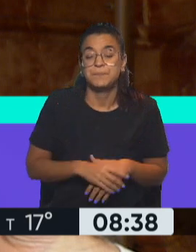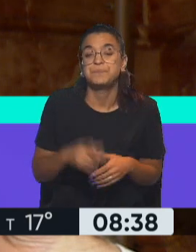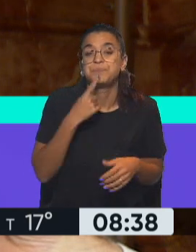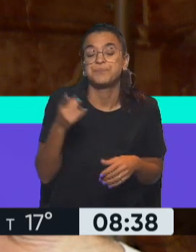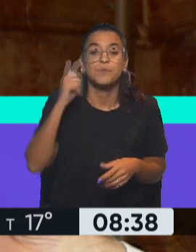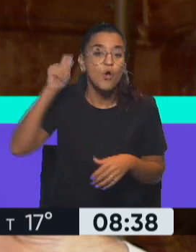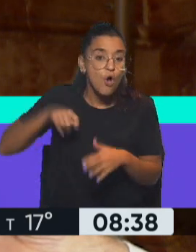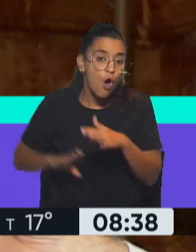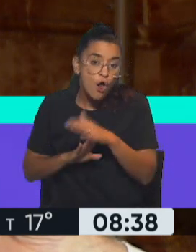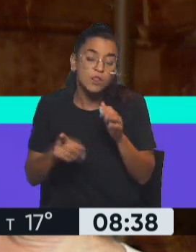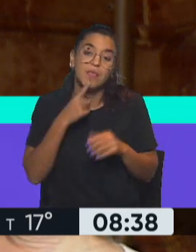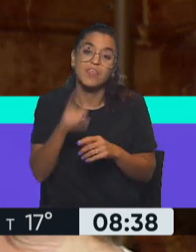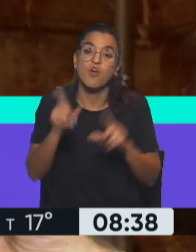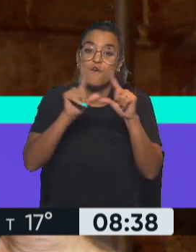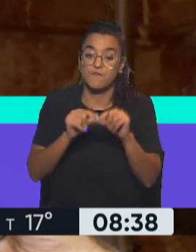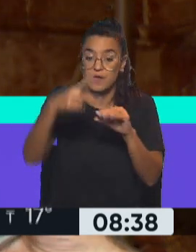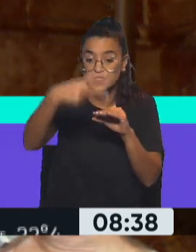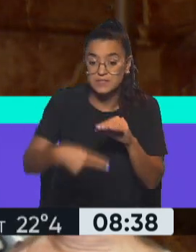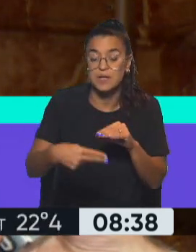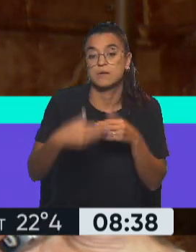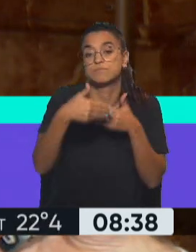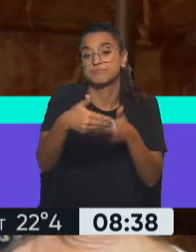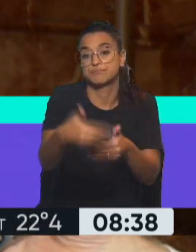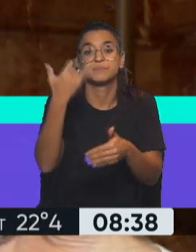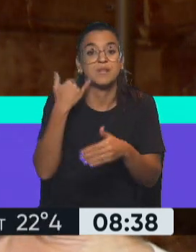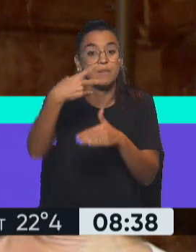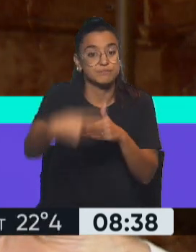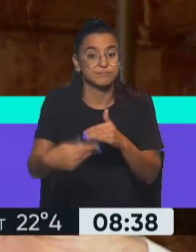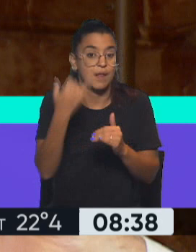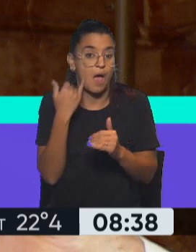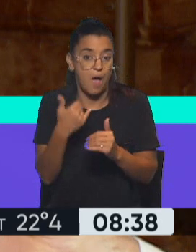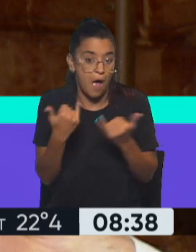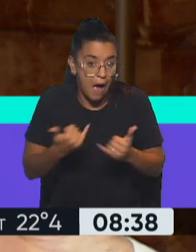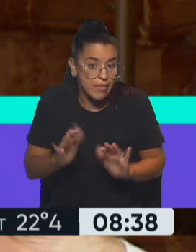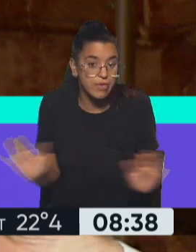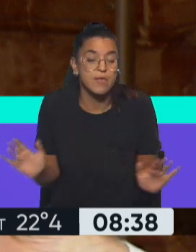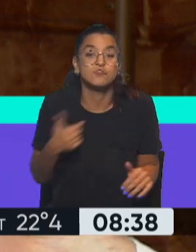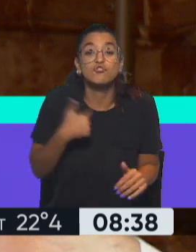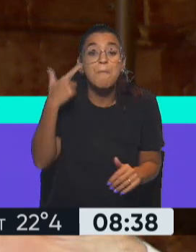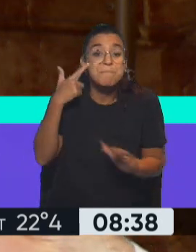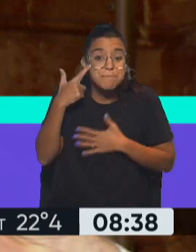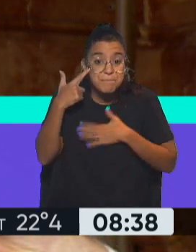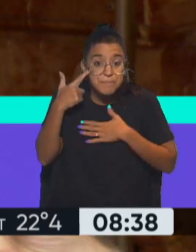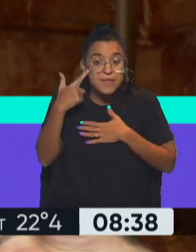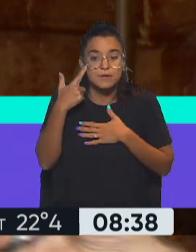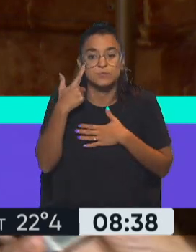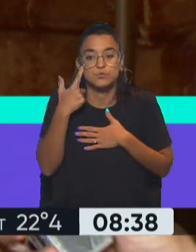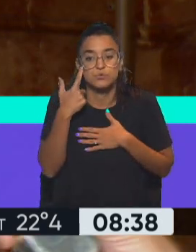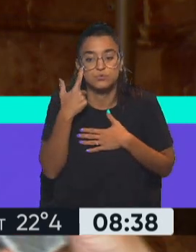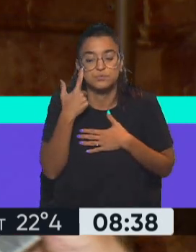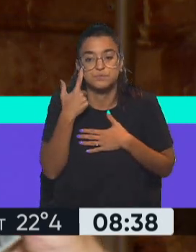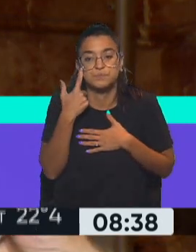corte fijó fechas fijo plazos y bueno creo que a mi criterio hay un